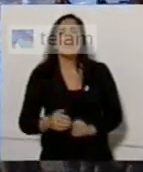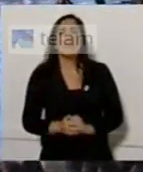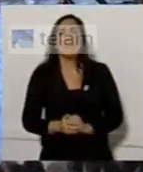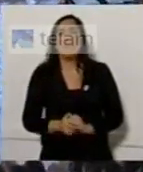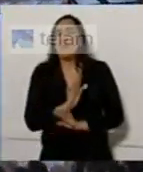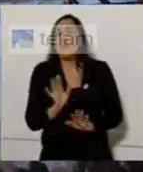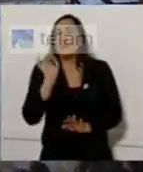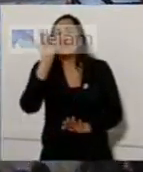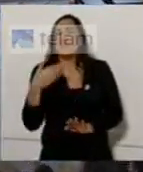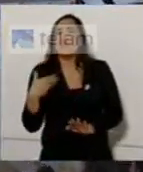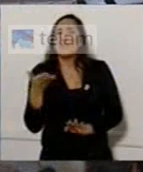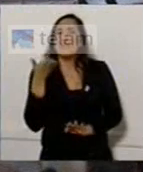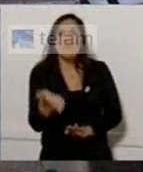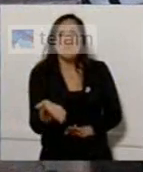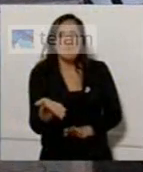Yo solo les pido,